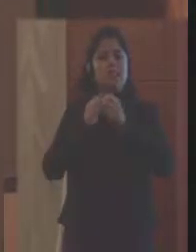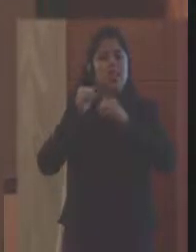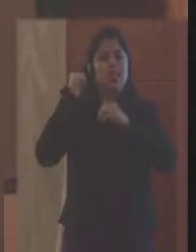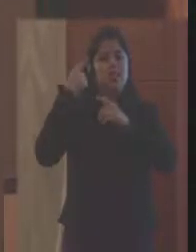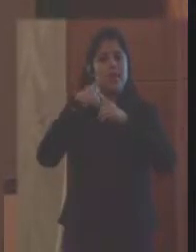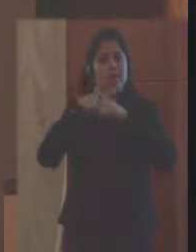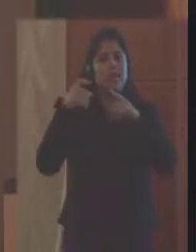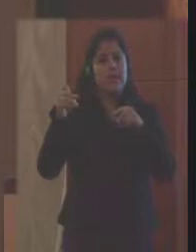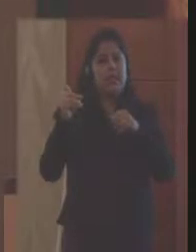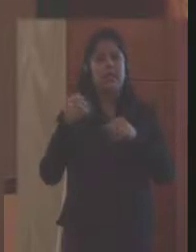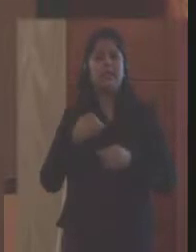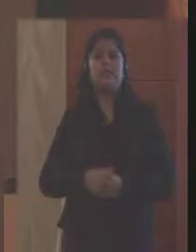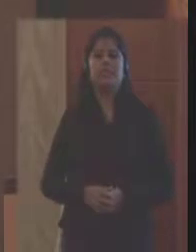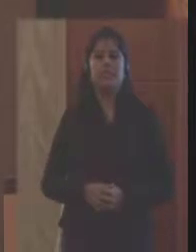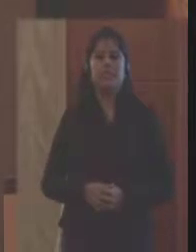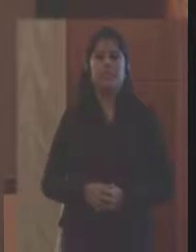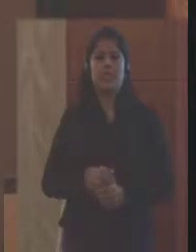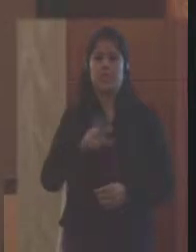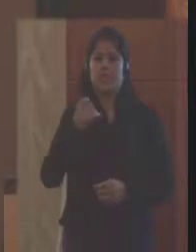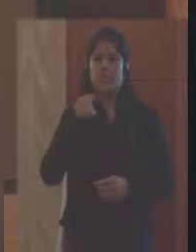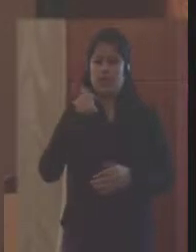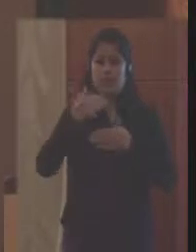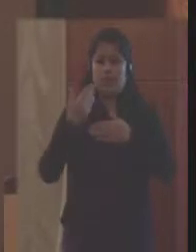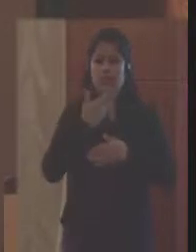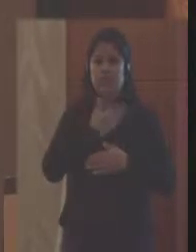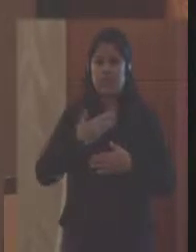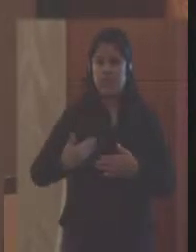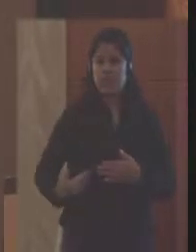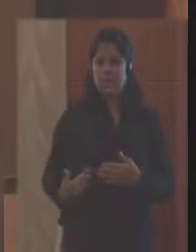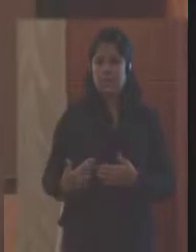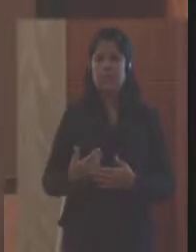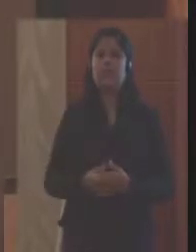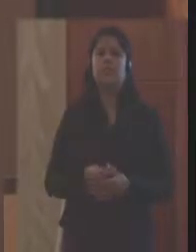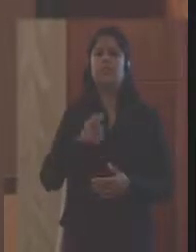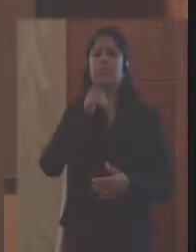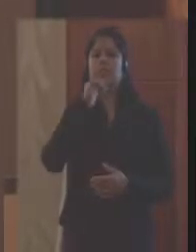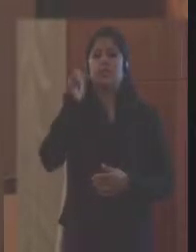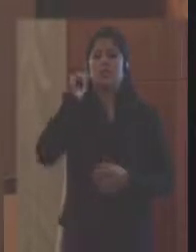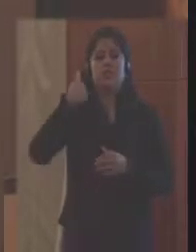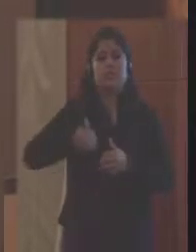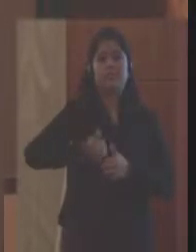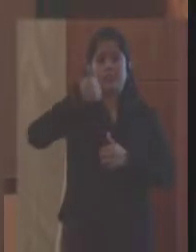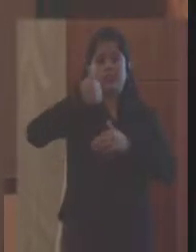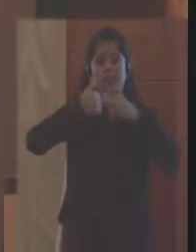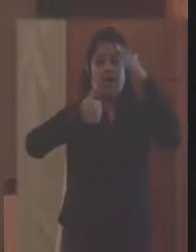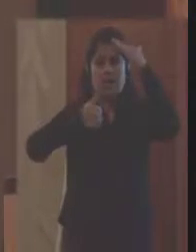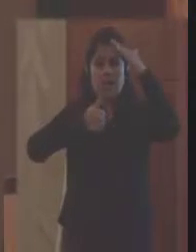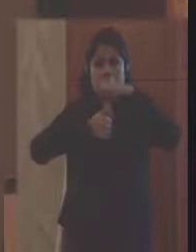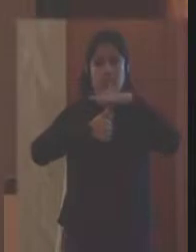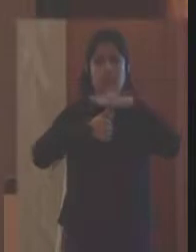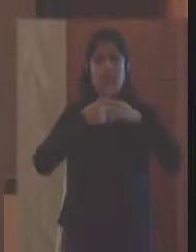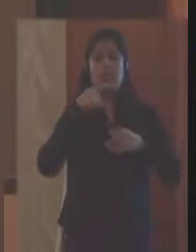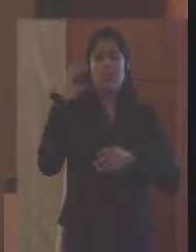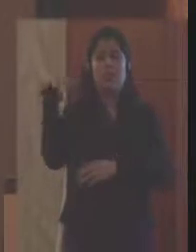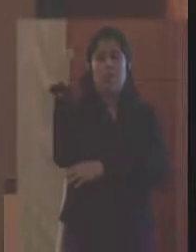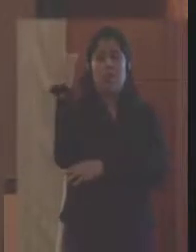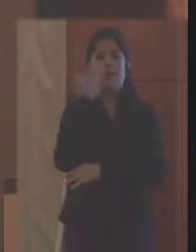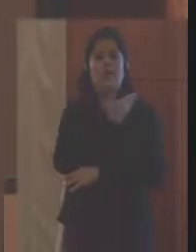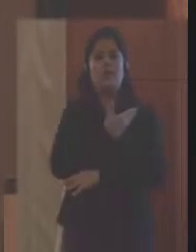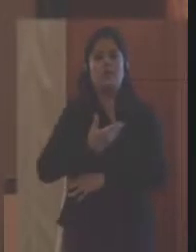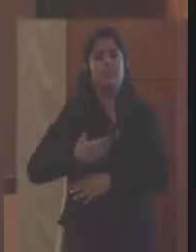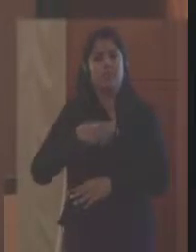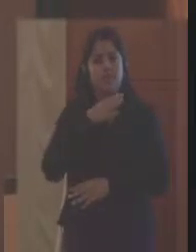dependencia netamente presidencial. Y quien encabeza el Sistema Nacional de Gestión de Riesgo en Colombia es el presidente de